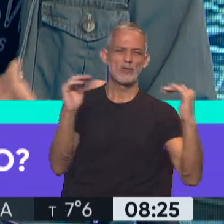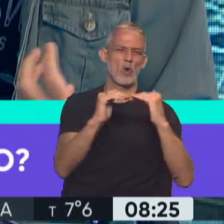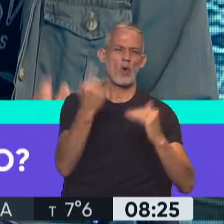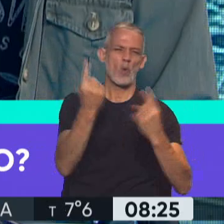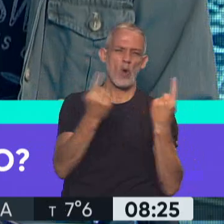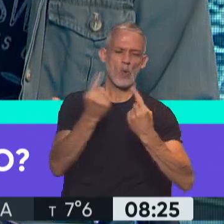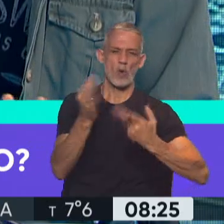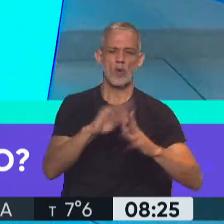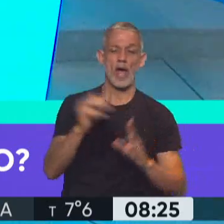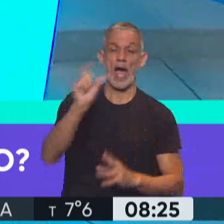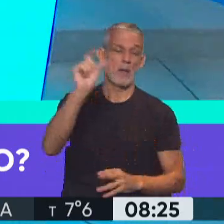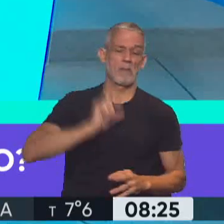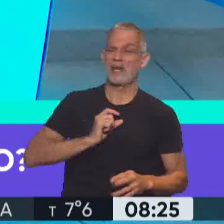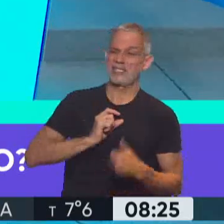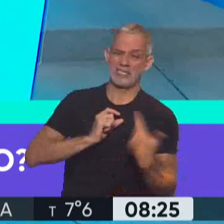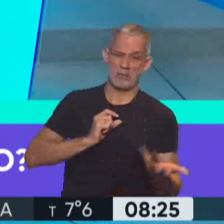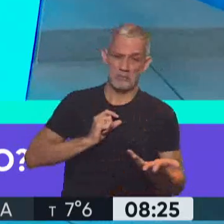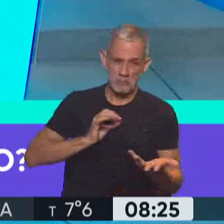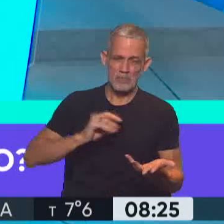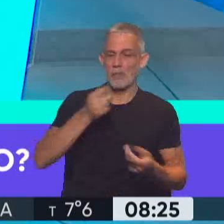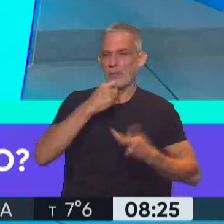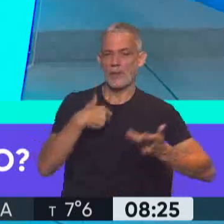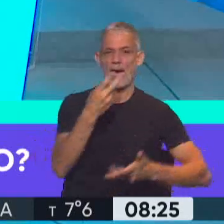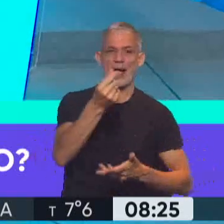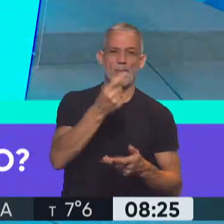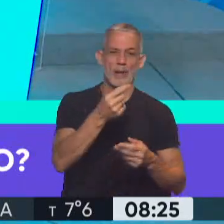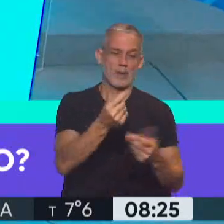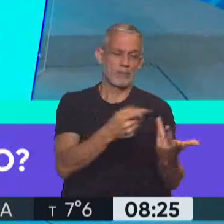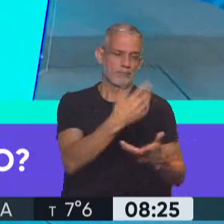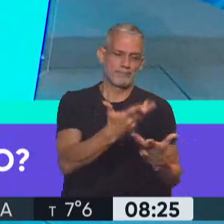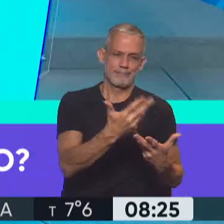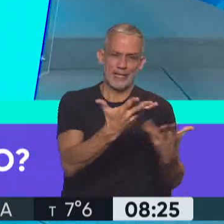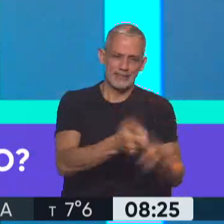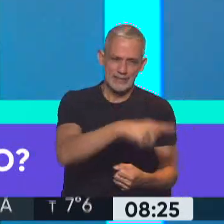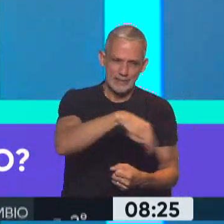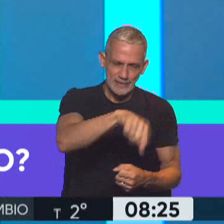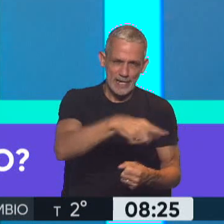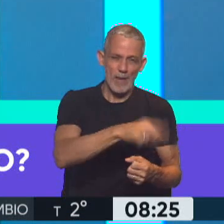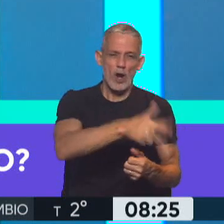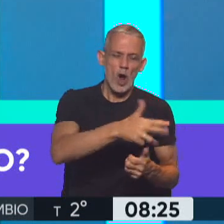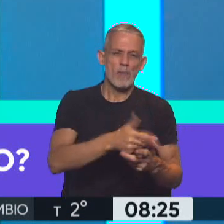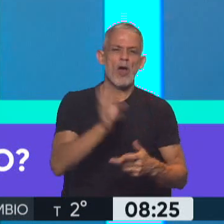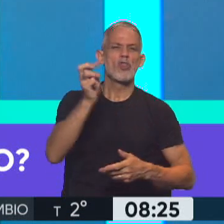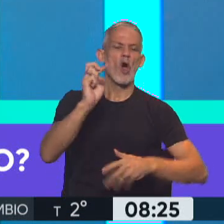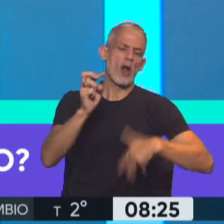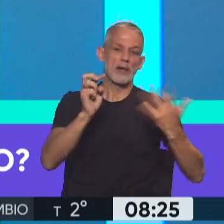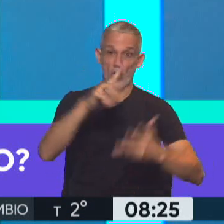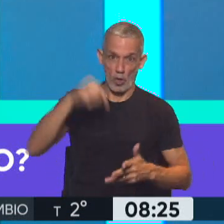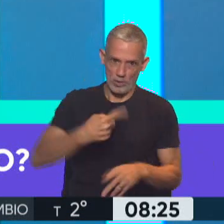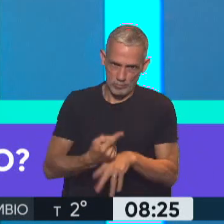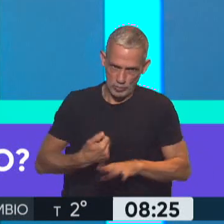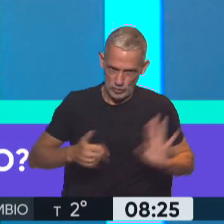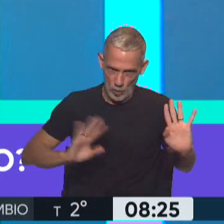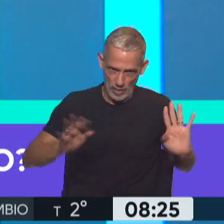podía sacar préstamos para comprar una lavadora, un secarropas en dólares. Bueno, hoy no se puede hacer